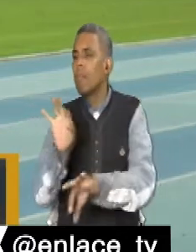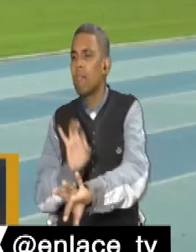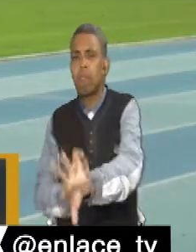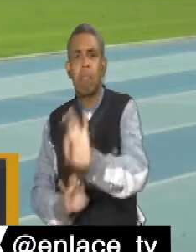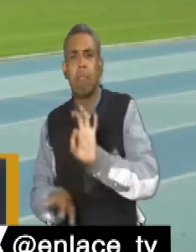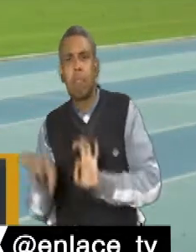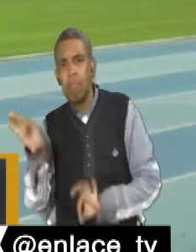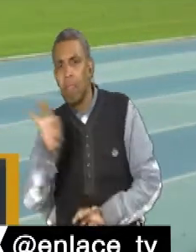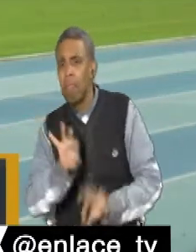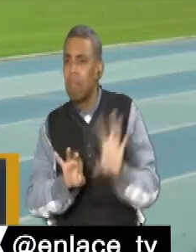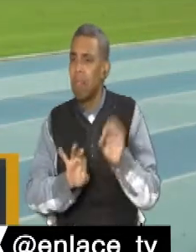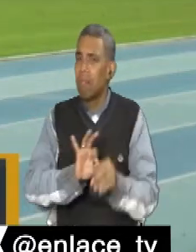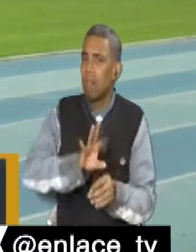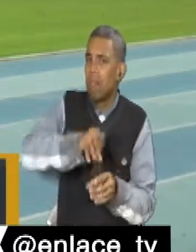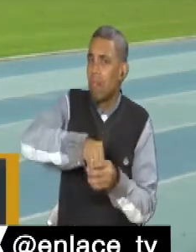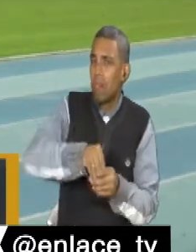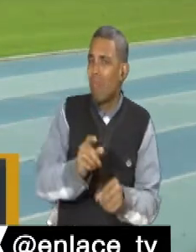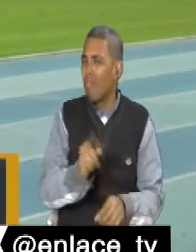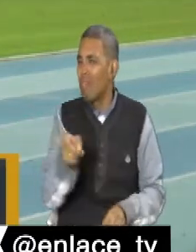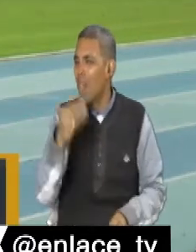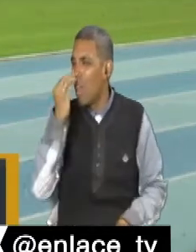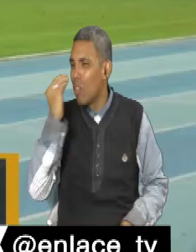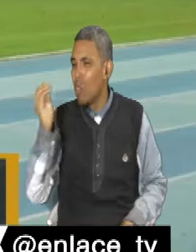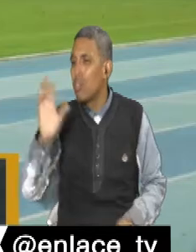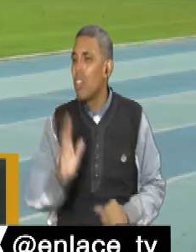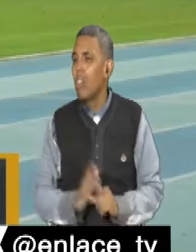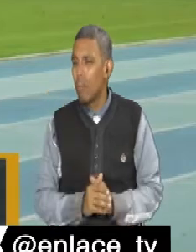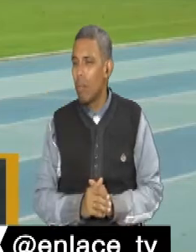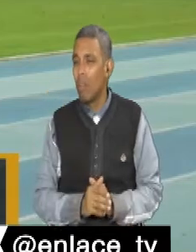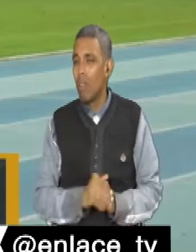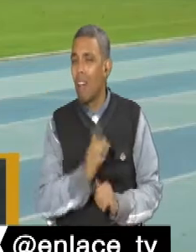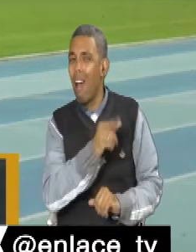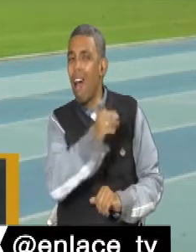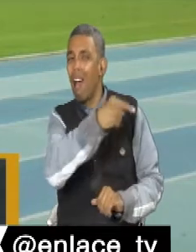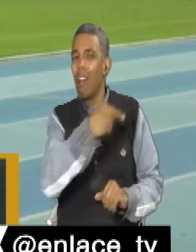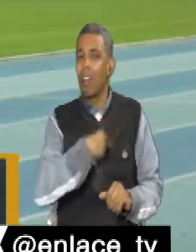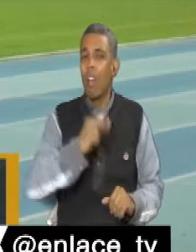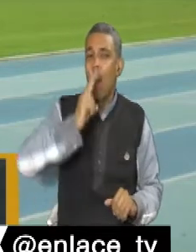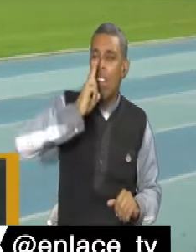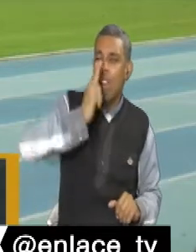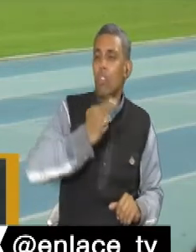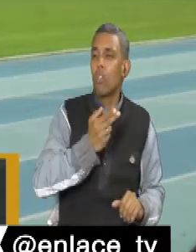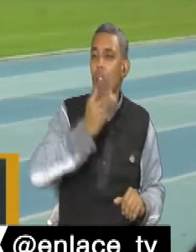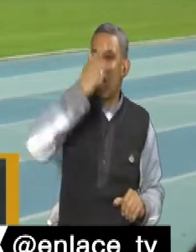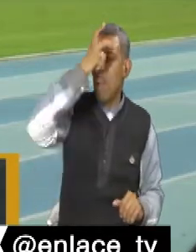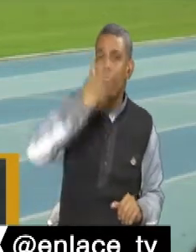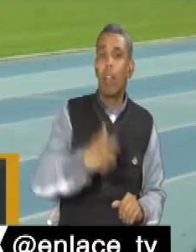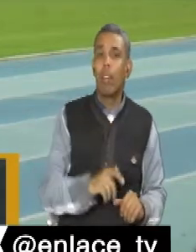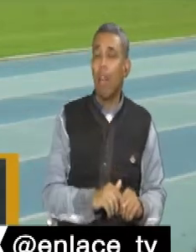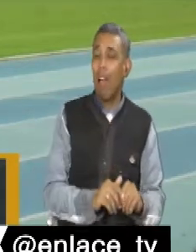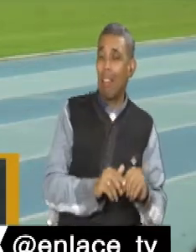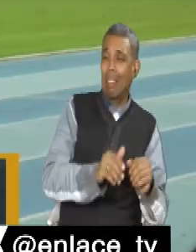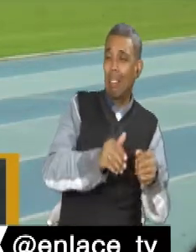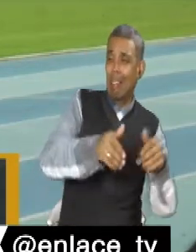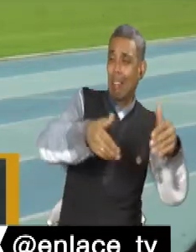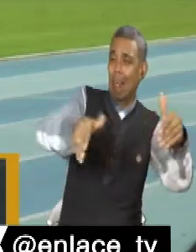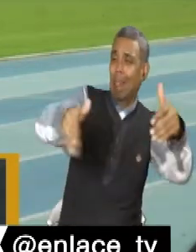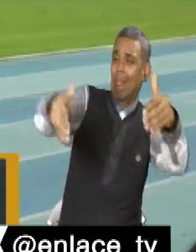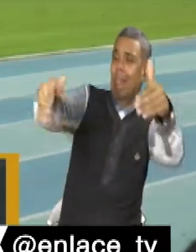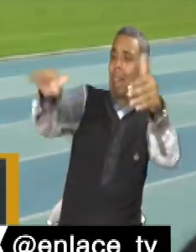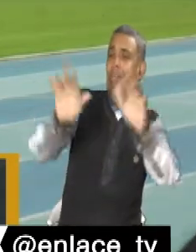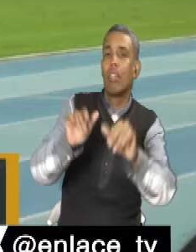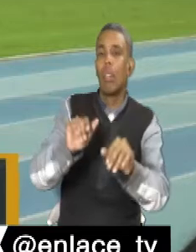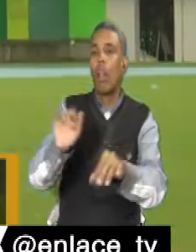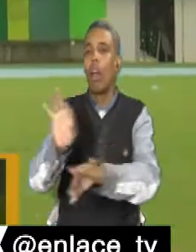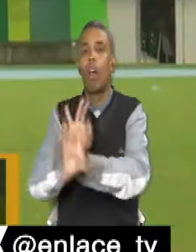un gran rendimiento y eso es gracias a los profesores, a los entrenadores que tenemos. Entonces, la expectativa es grande y sobre todo en la Copa Colombia contra